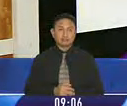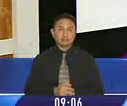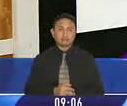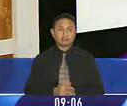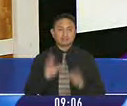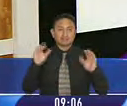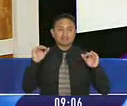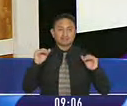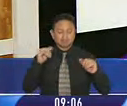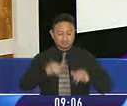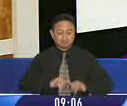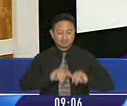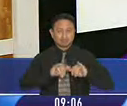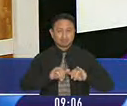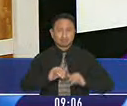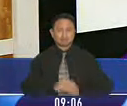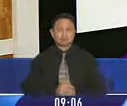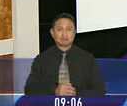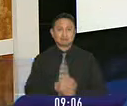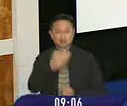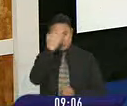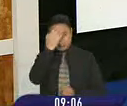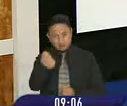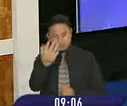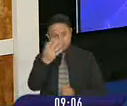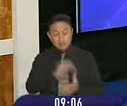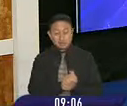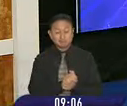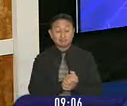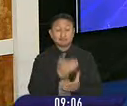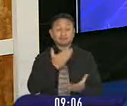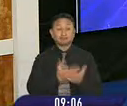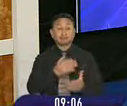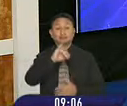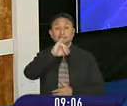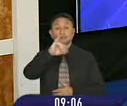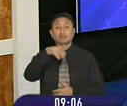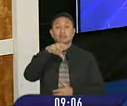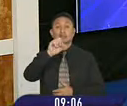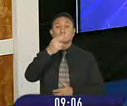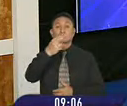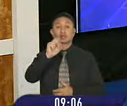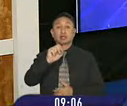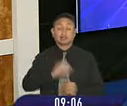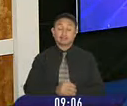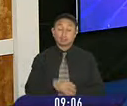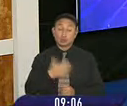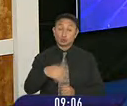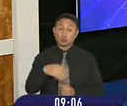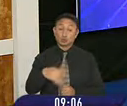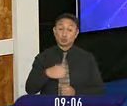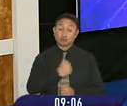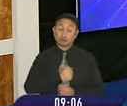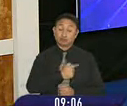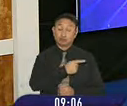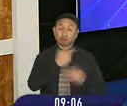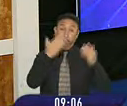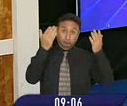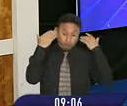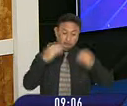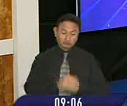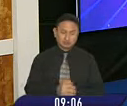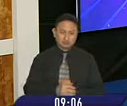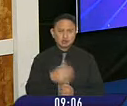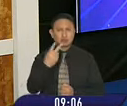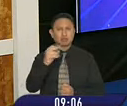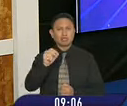despido, ustedes tienen más en estudio. Buenos días. Gracias a Jorge Salazar. Jorgito, lamentable lo sucedido allá en Guayaquil, veintena